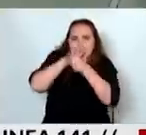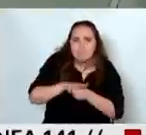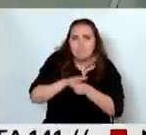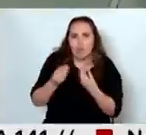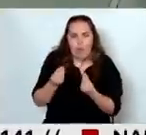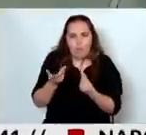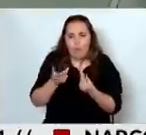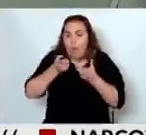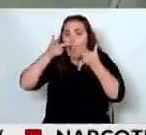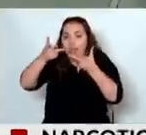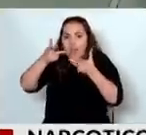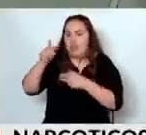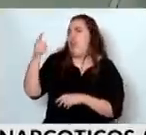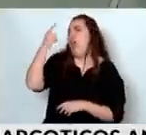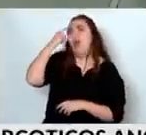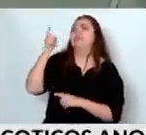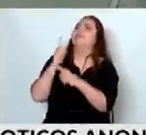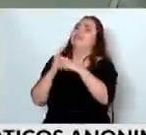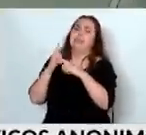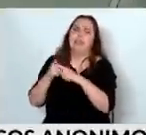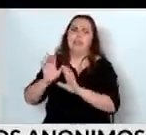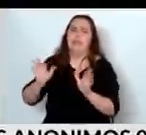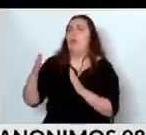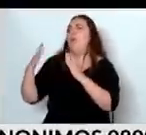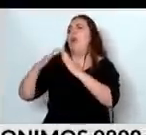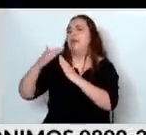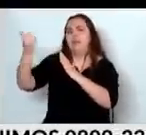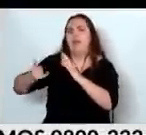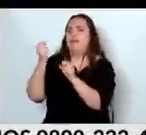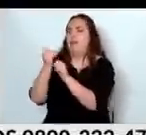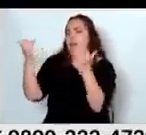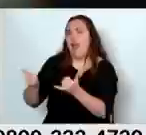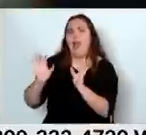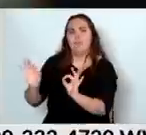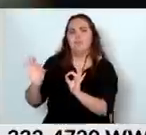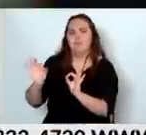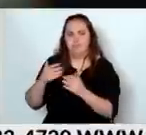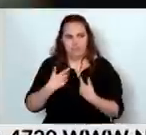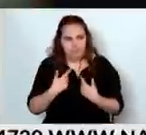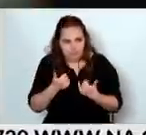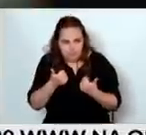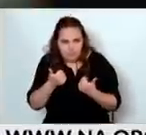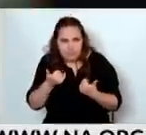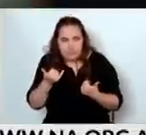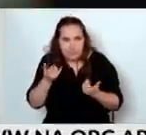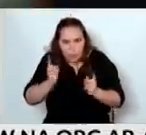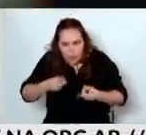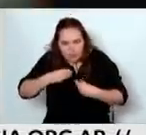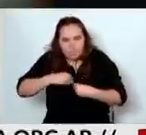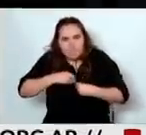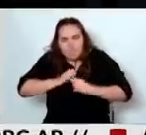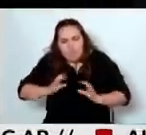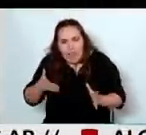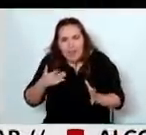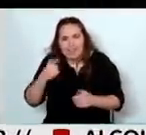no, pensá en positivo, tenés un techo, tenés un trabajo. Sí, buenísimo, pero me pasa esto. Y que no te juzguen,